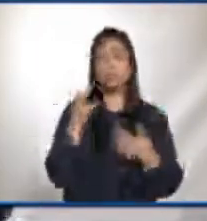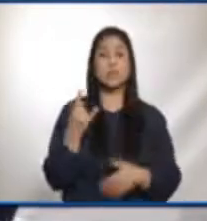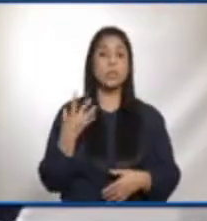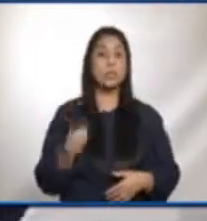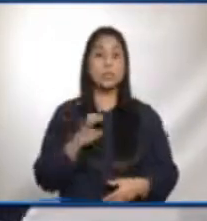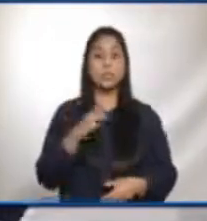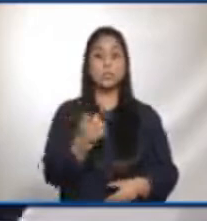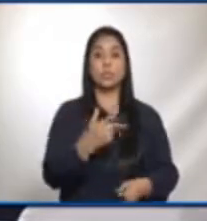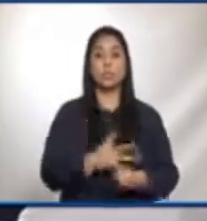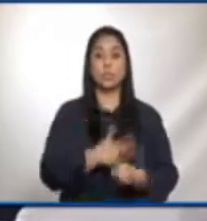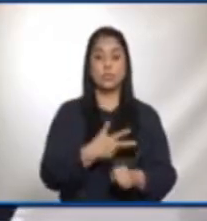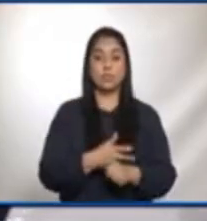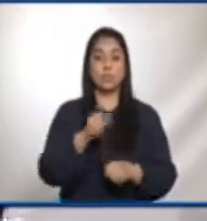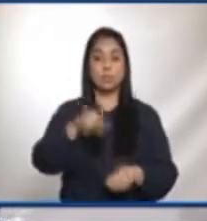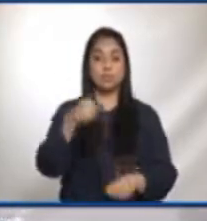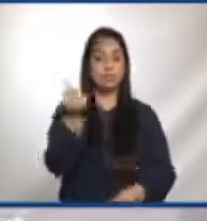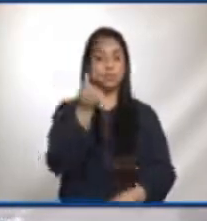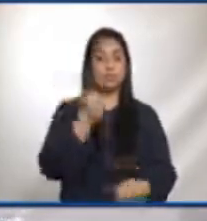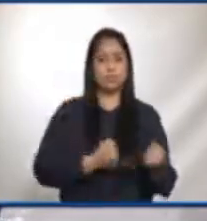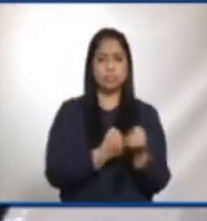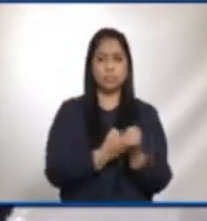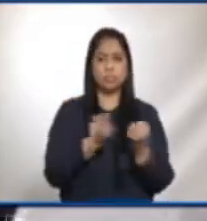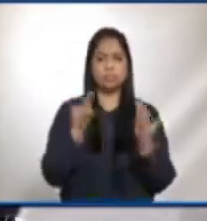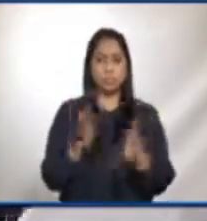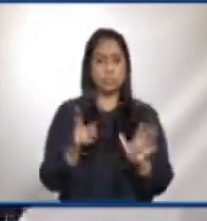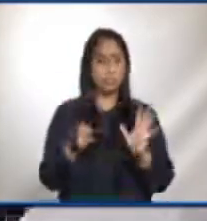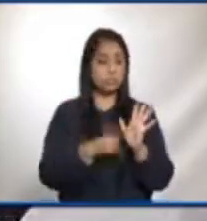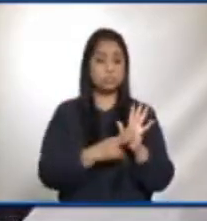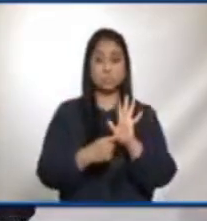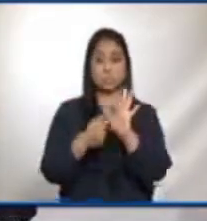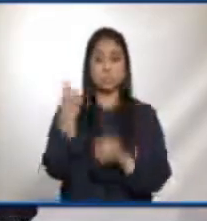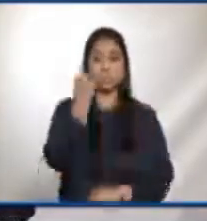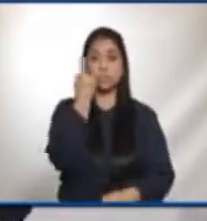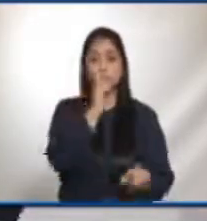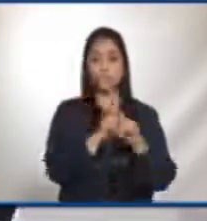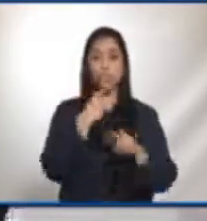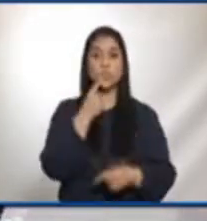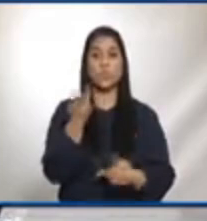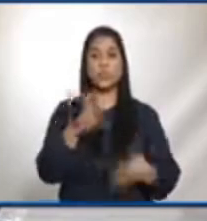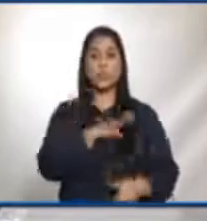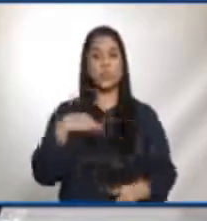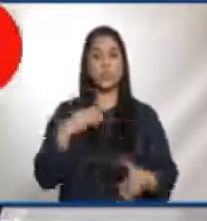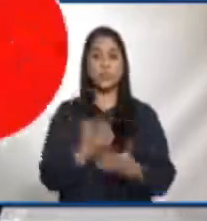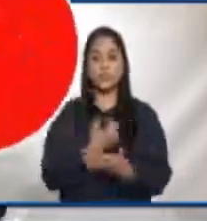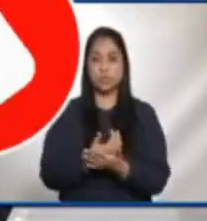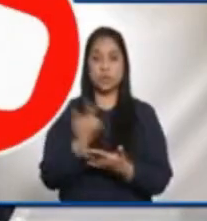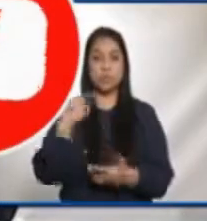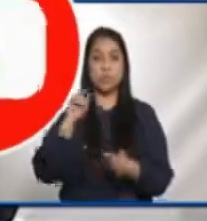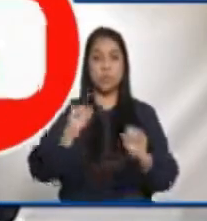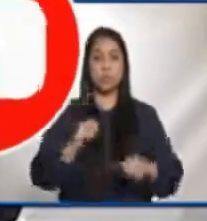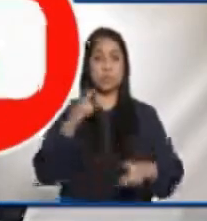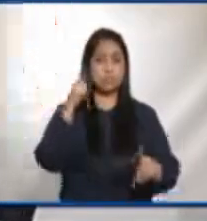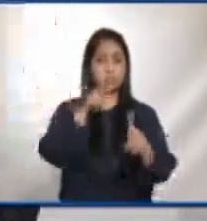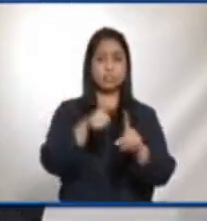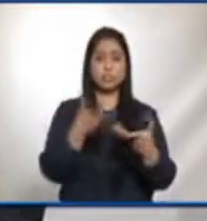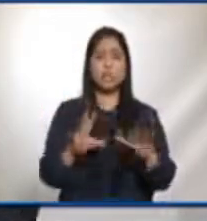en Guatemala por este importante apoyo que se convierte en fundamental, como lo dijo el señor ministro de Economía, para que logremos la